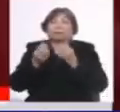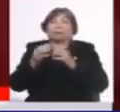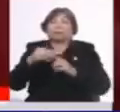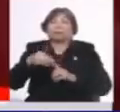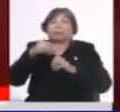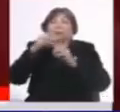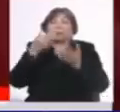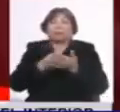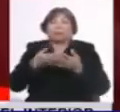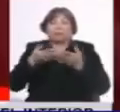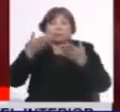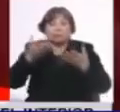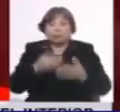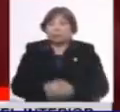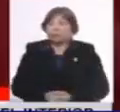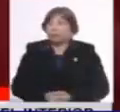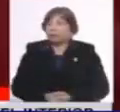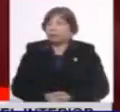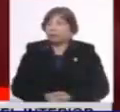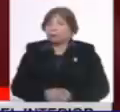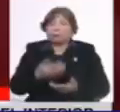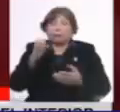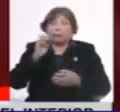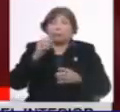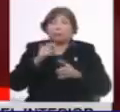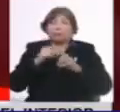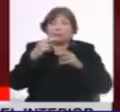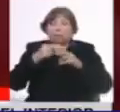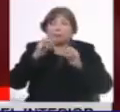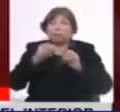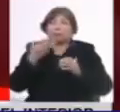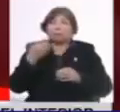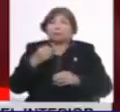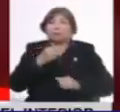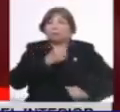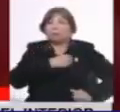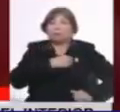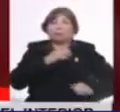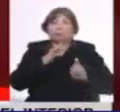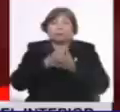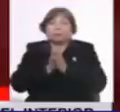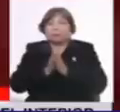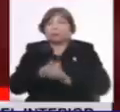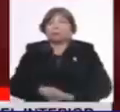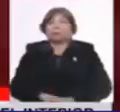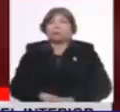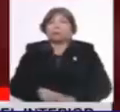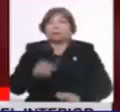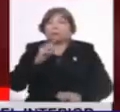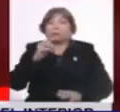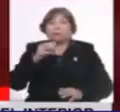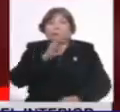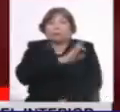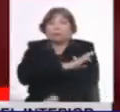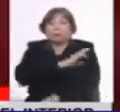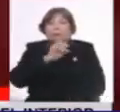que se nombró, o que nombró el ministro del Interior a petición de la